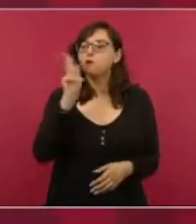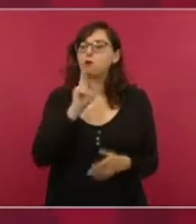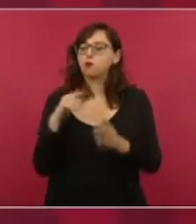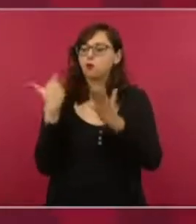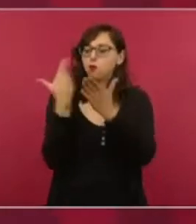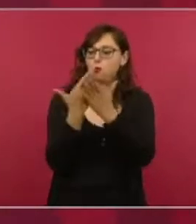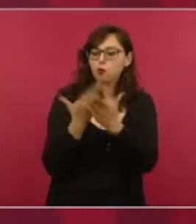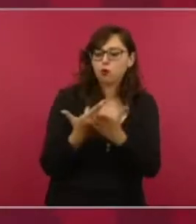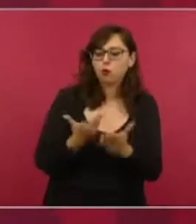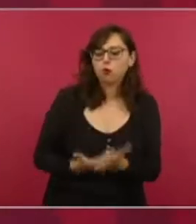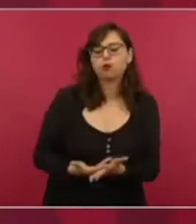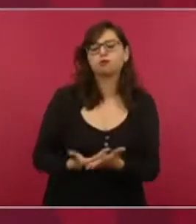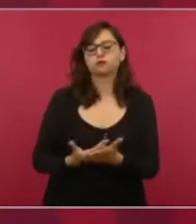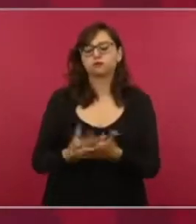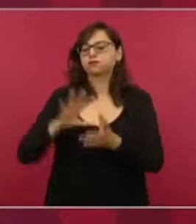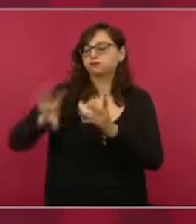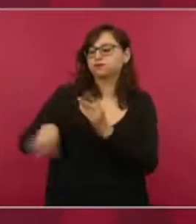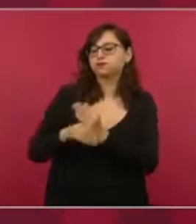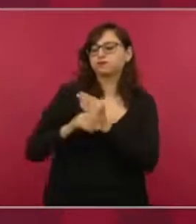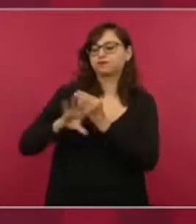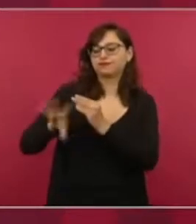y pronto